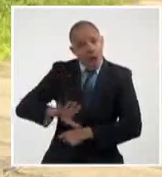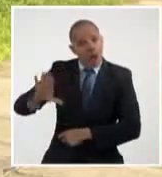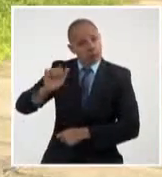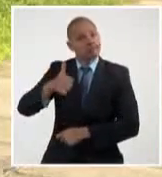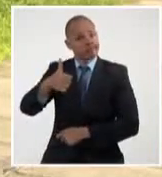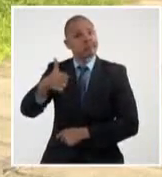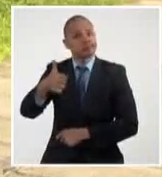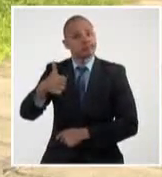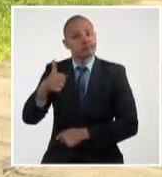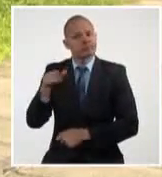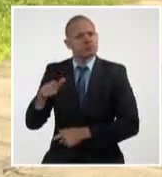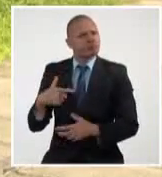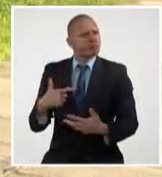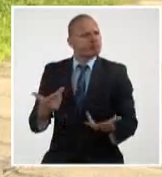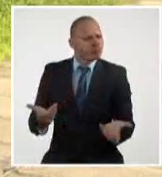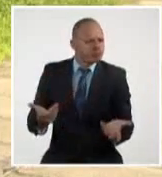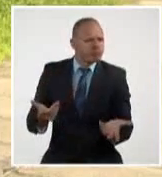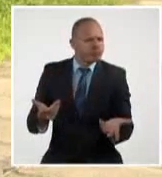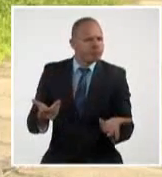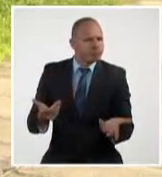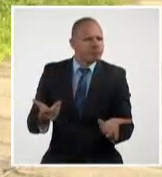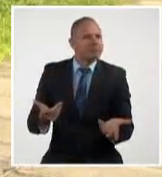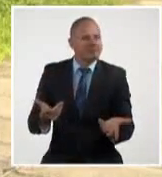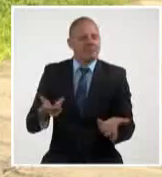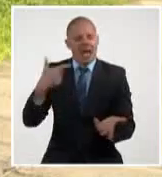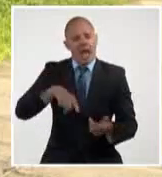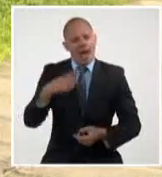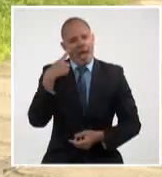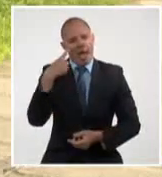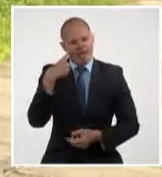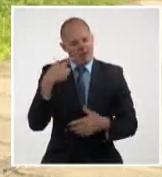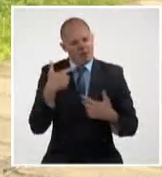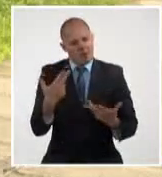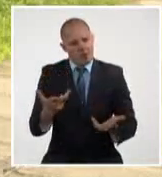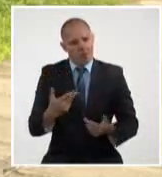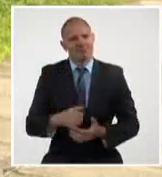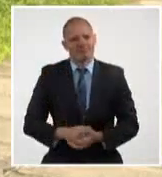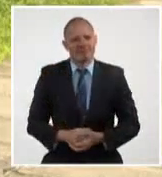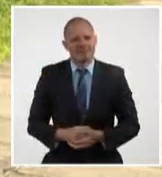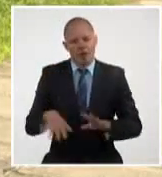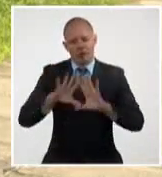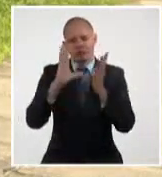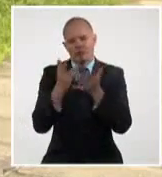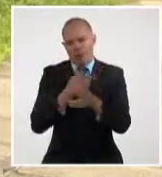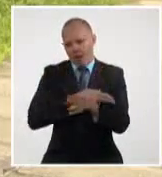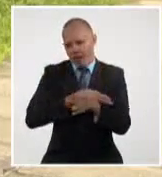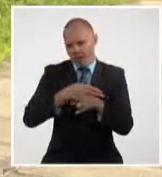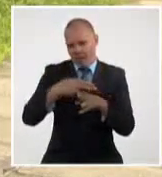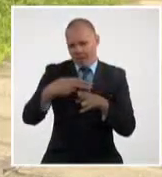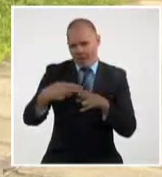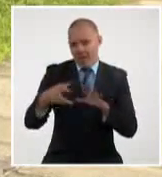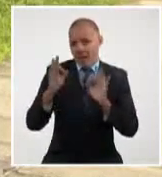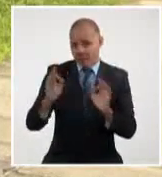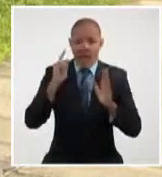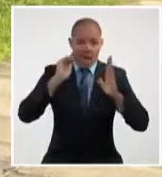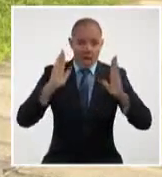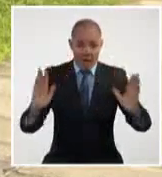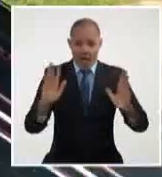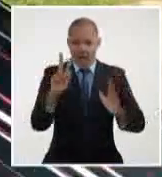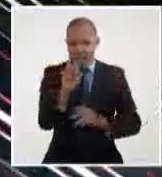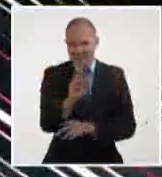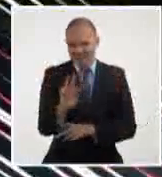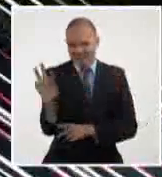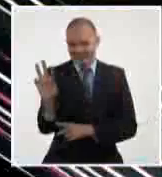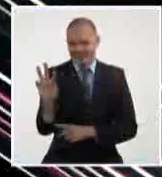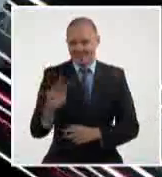escenario al continente madre. Daisy Gómez nos ofrece una selección de lo acaecido en África durante el año que finaliza.